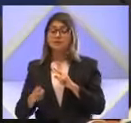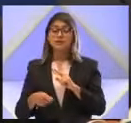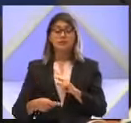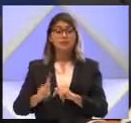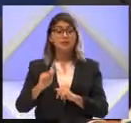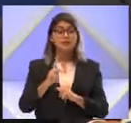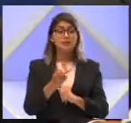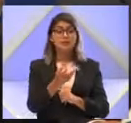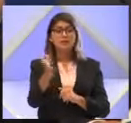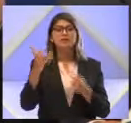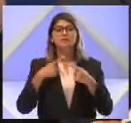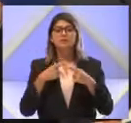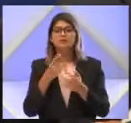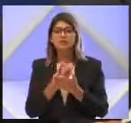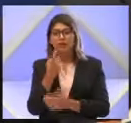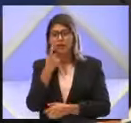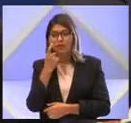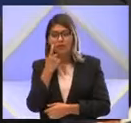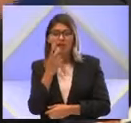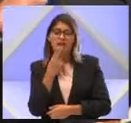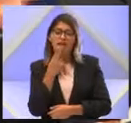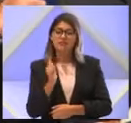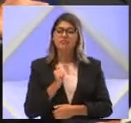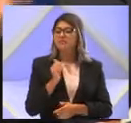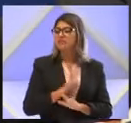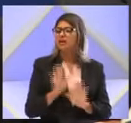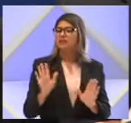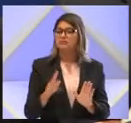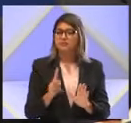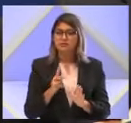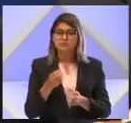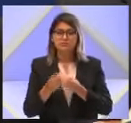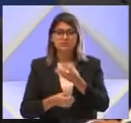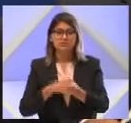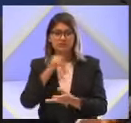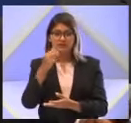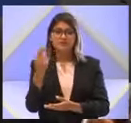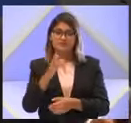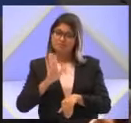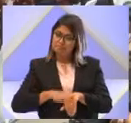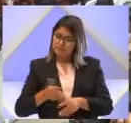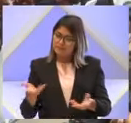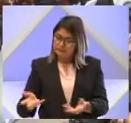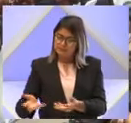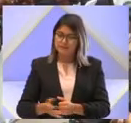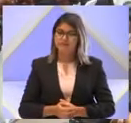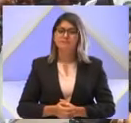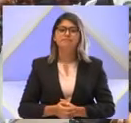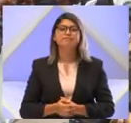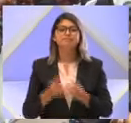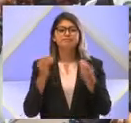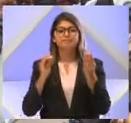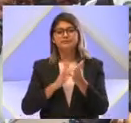grandes oportunidades de negocios de empresas muchas muchas gracias doctor